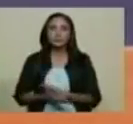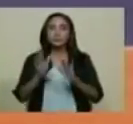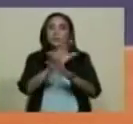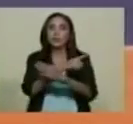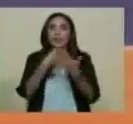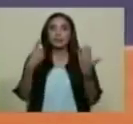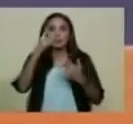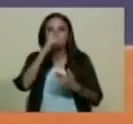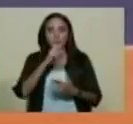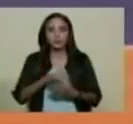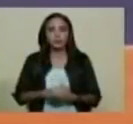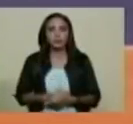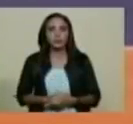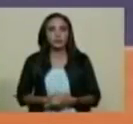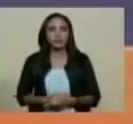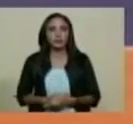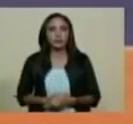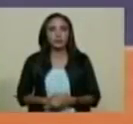16 años,